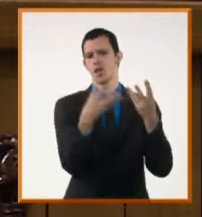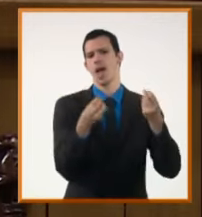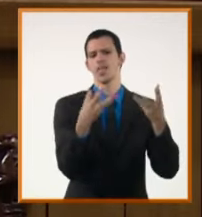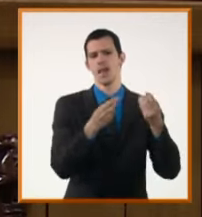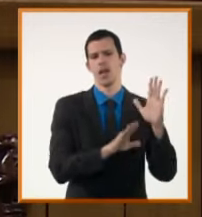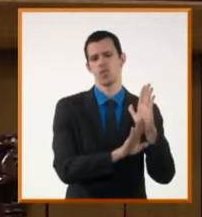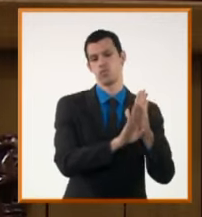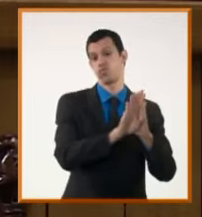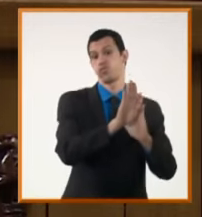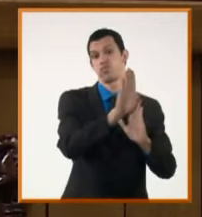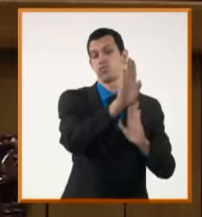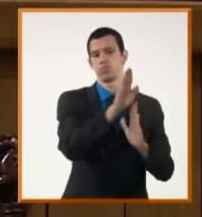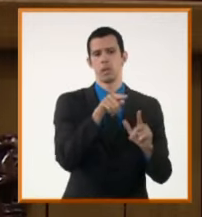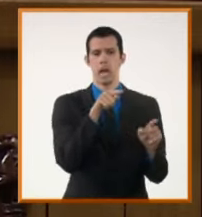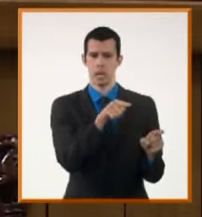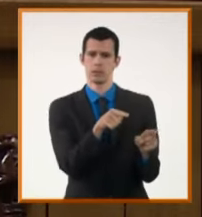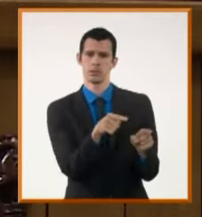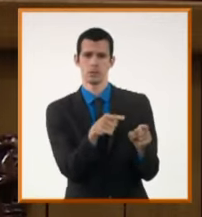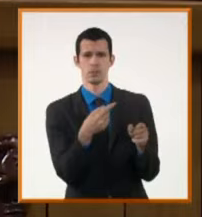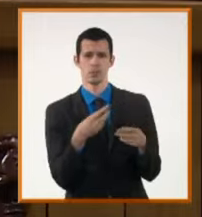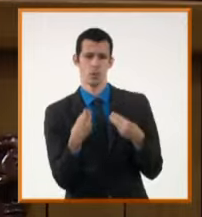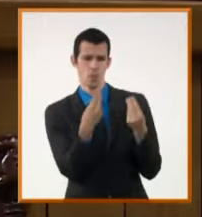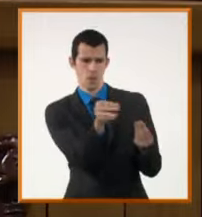actualizar los precios de los combustibles,